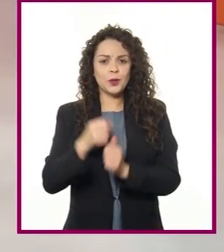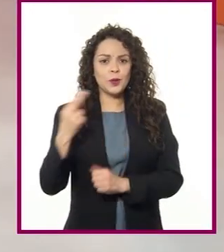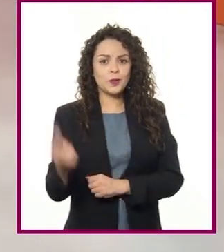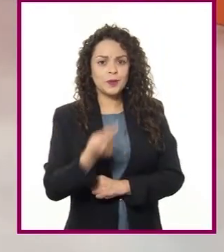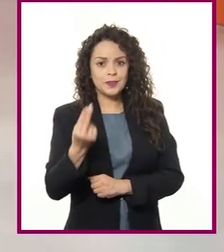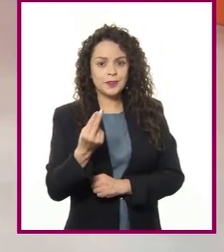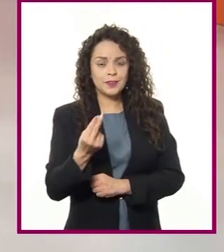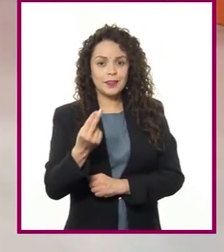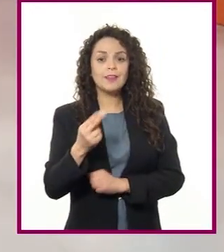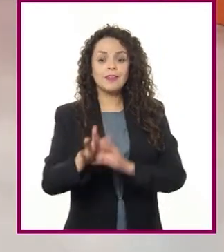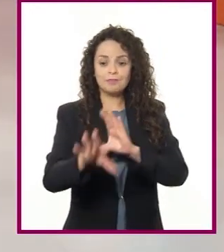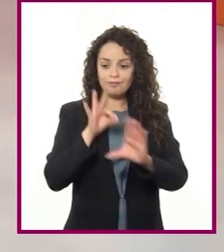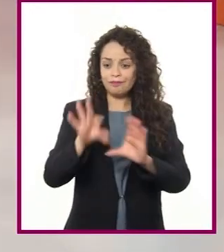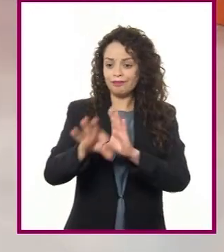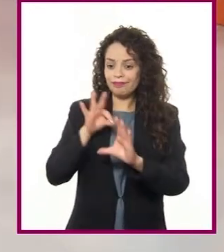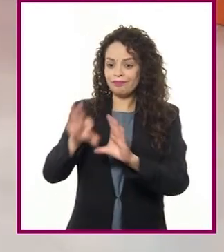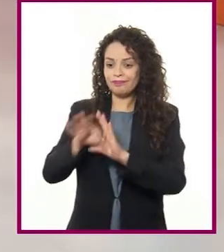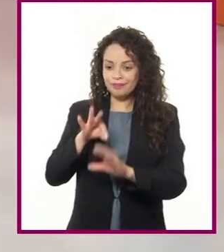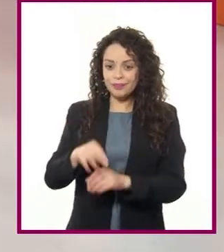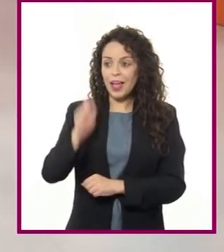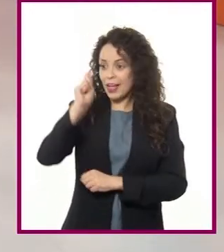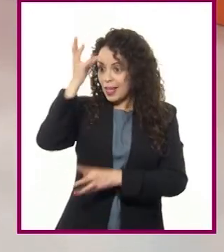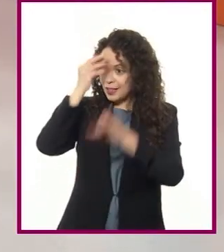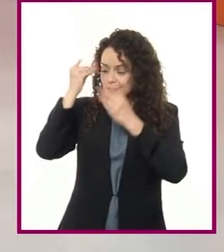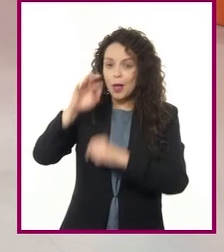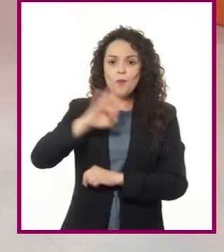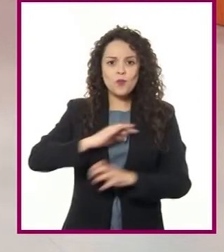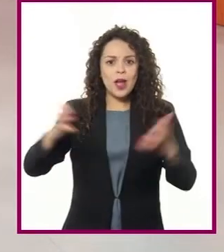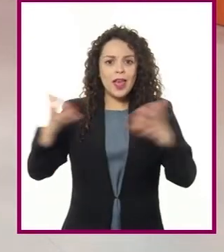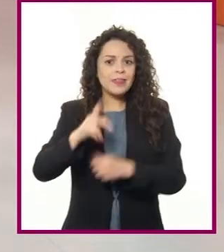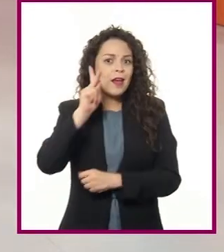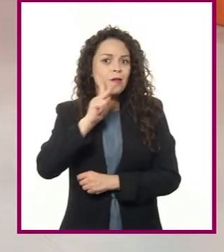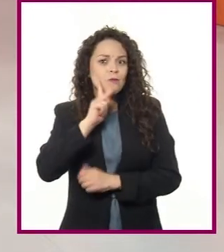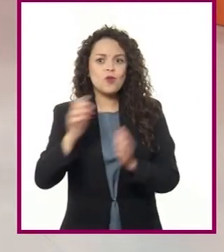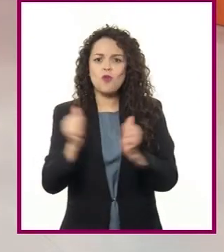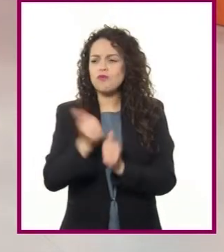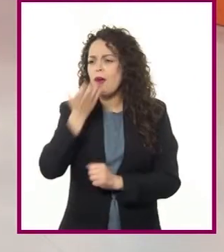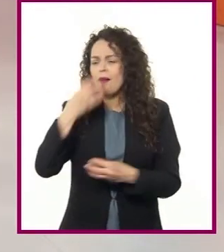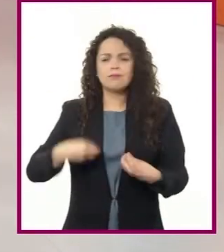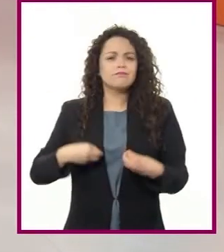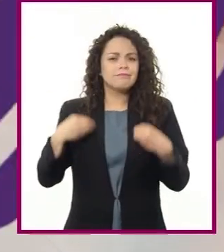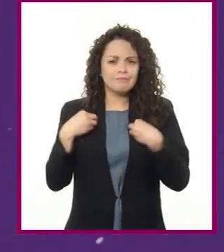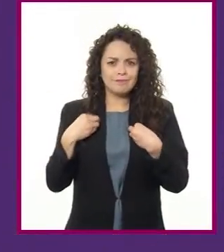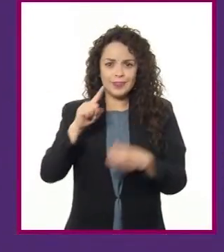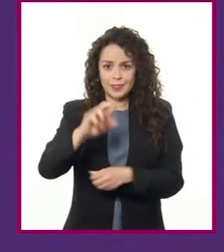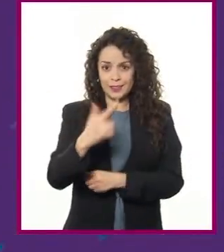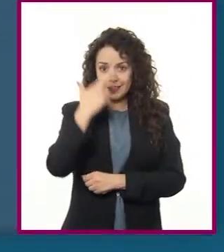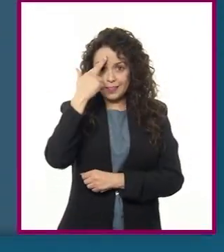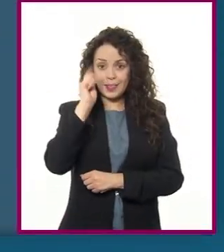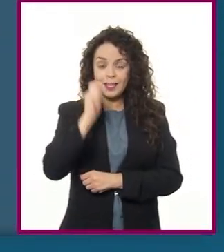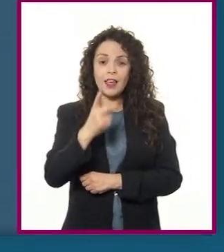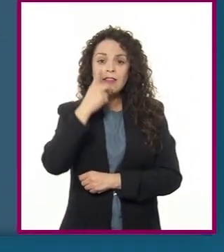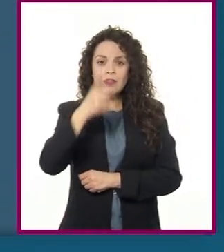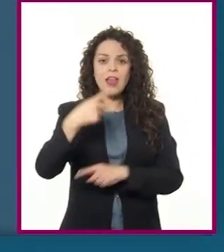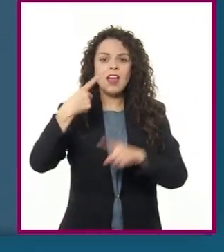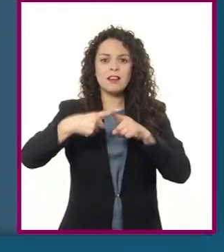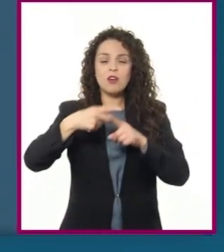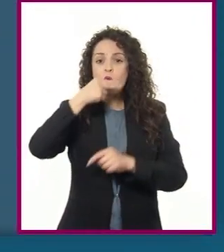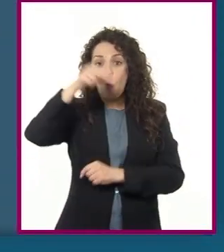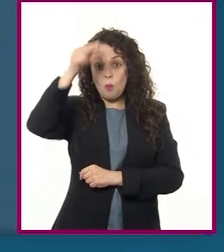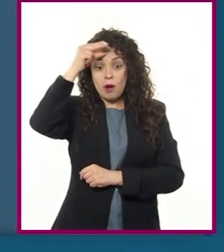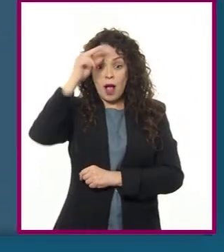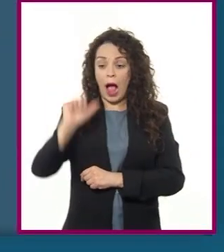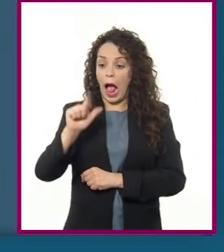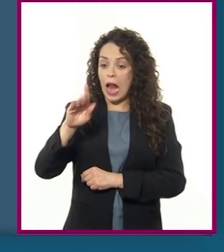y descubrir que podemos aplicar lo que hemos aprendido en situaciones cotidianas. Recuerden lo que dijo Albert Einstein. La mente es como